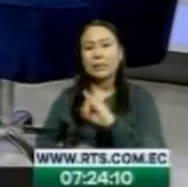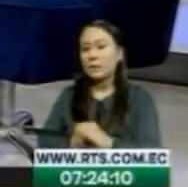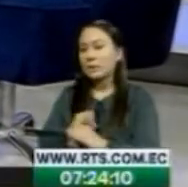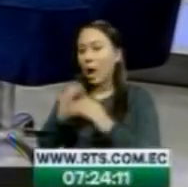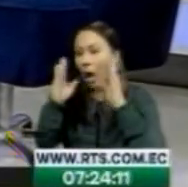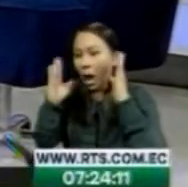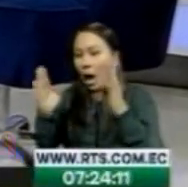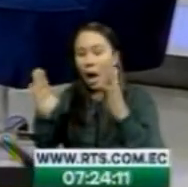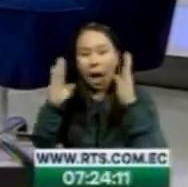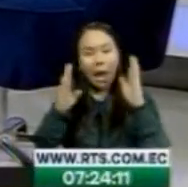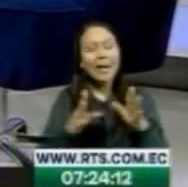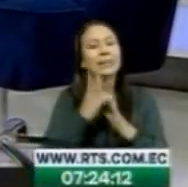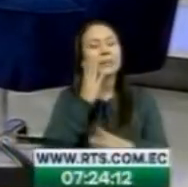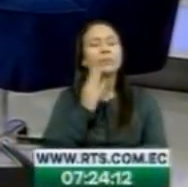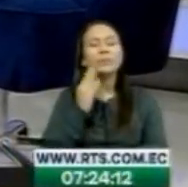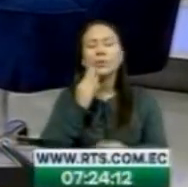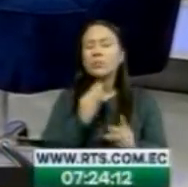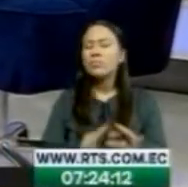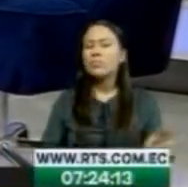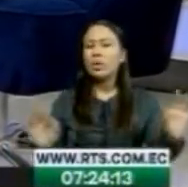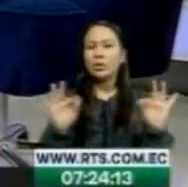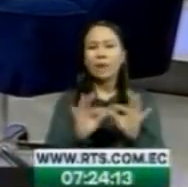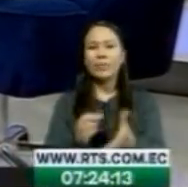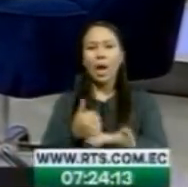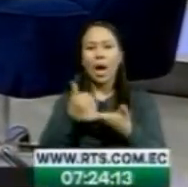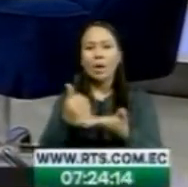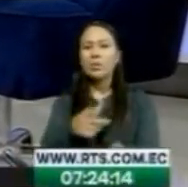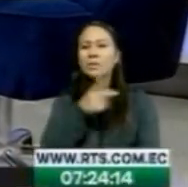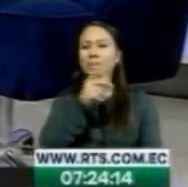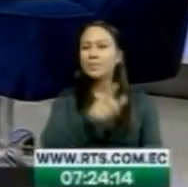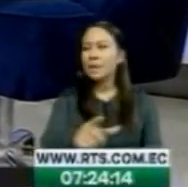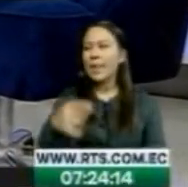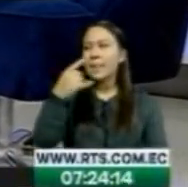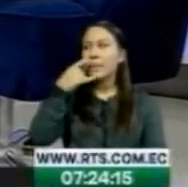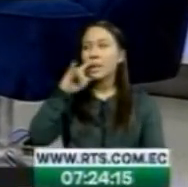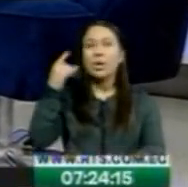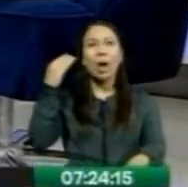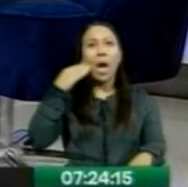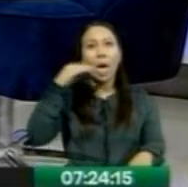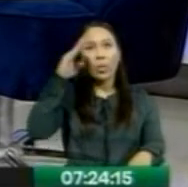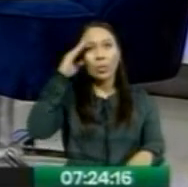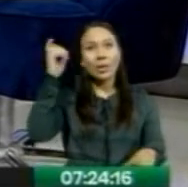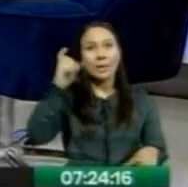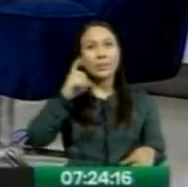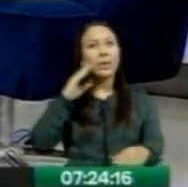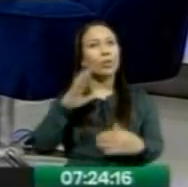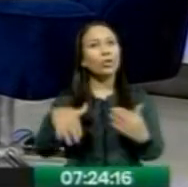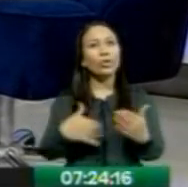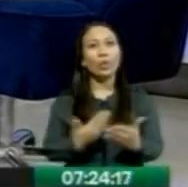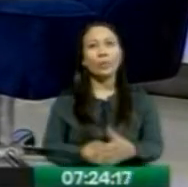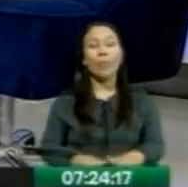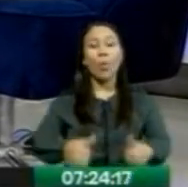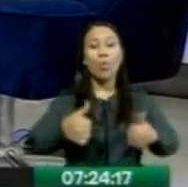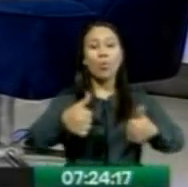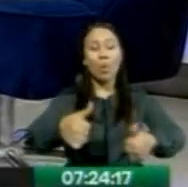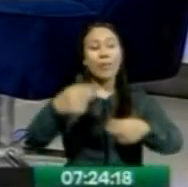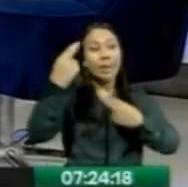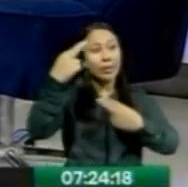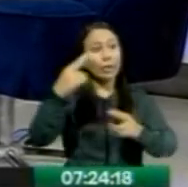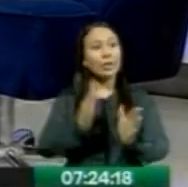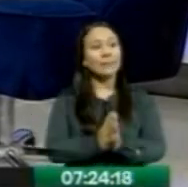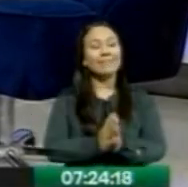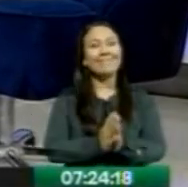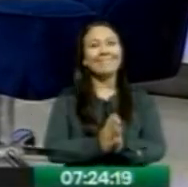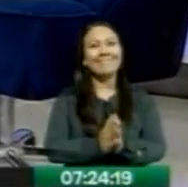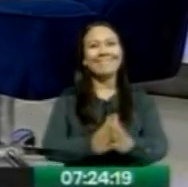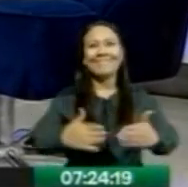con grandes especialistas que podrán beneficiarse a los más necesitados y sobre todo esos niños que tanto lo requieren. Buenas noticias, sin duda, que yo creo